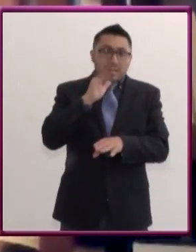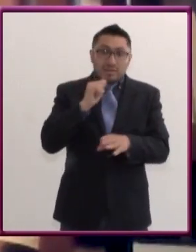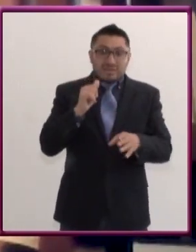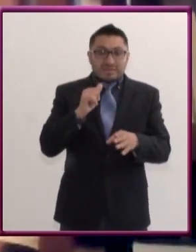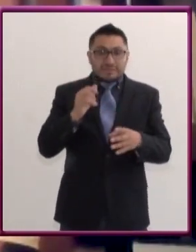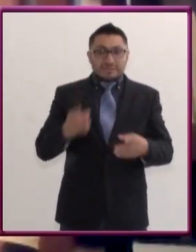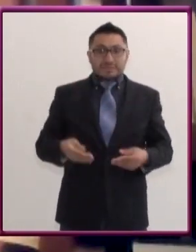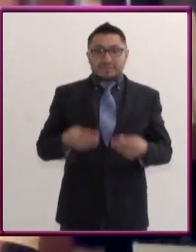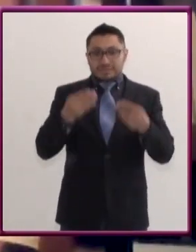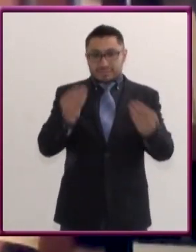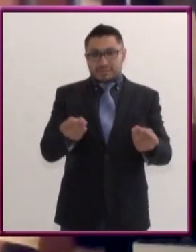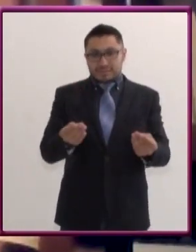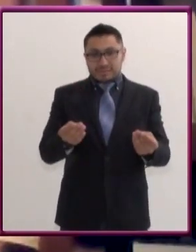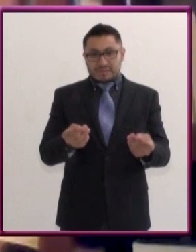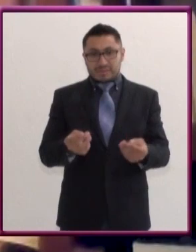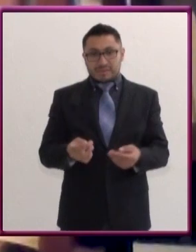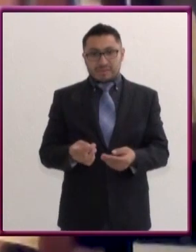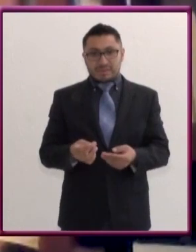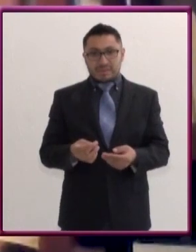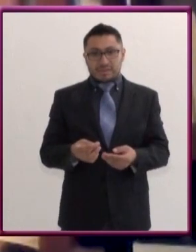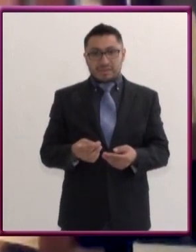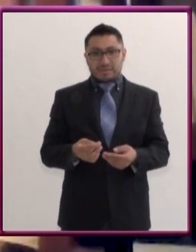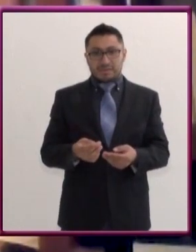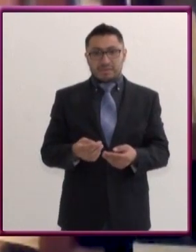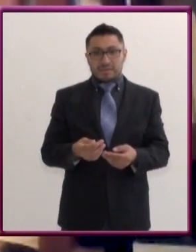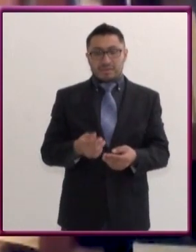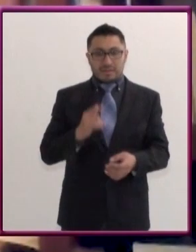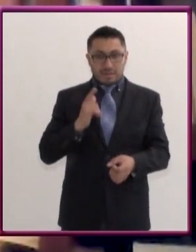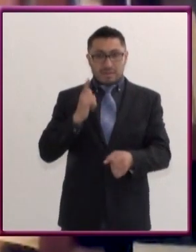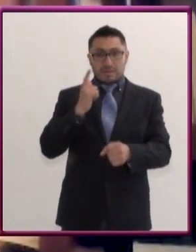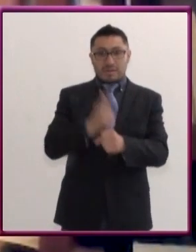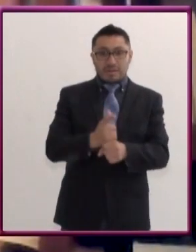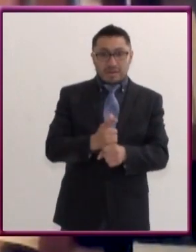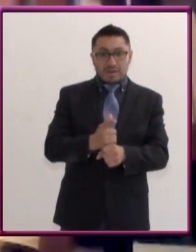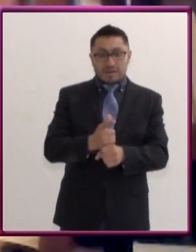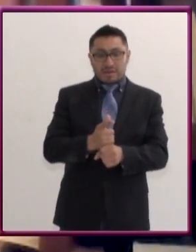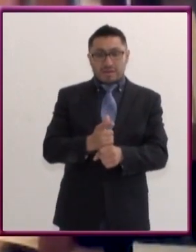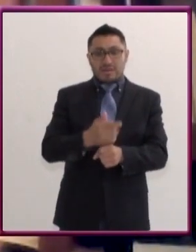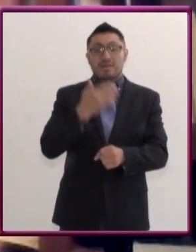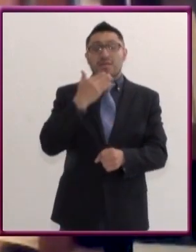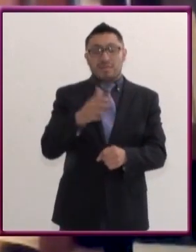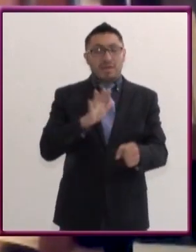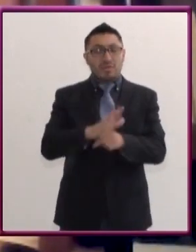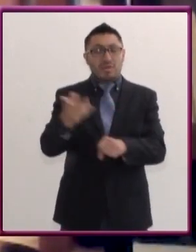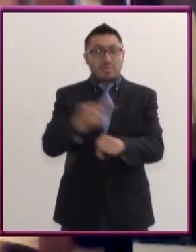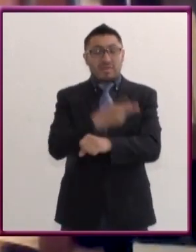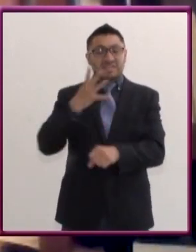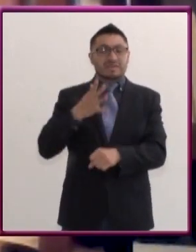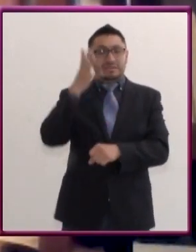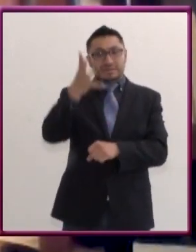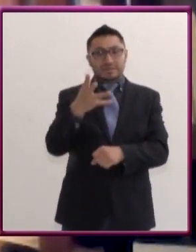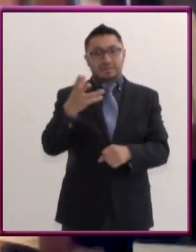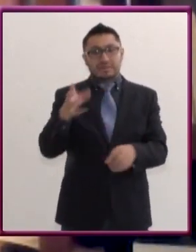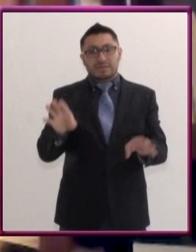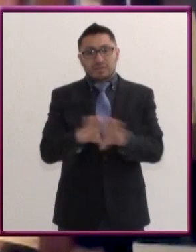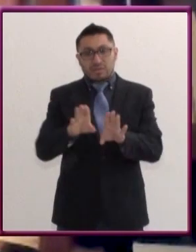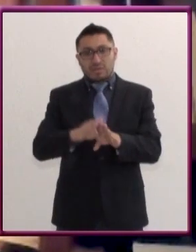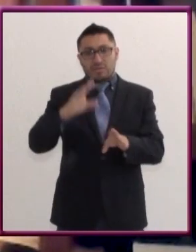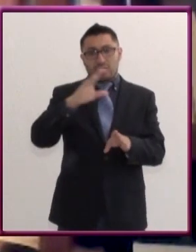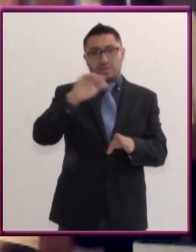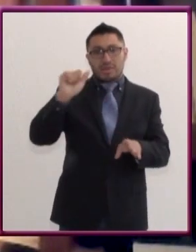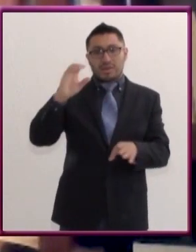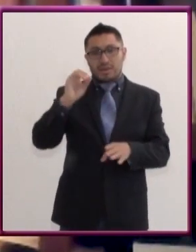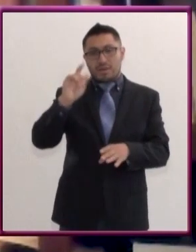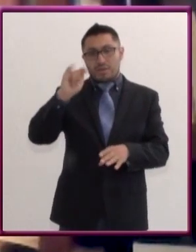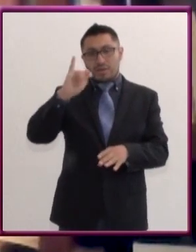puede esperar que se pueda pronosticar con certeza lo que va a ocurrir a futuro. Es, digamos,